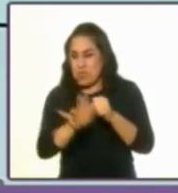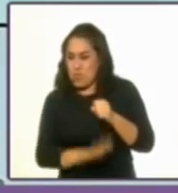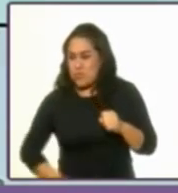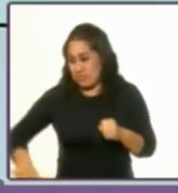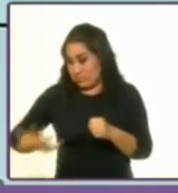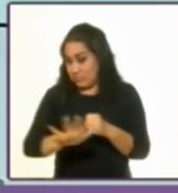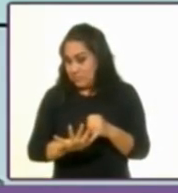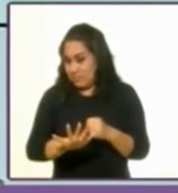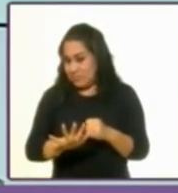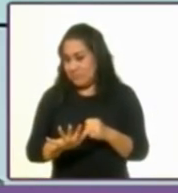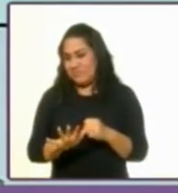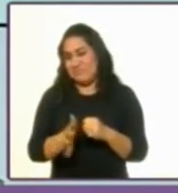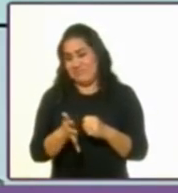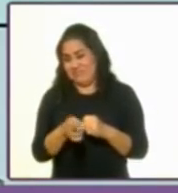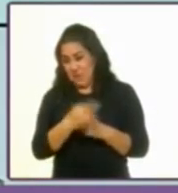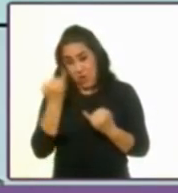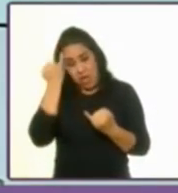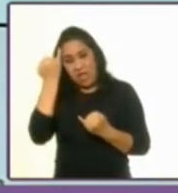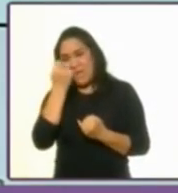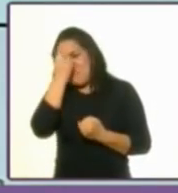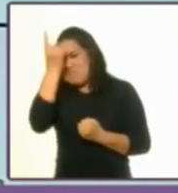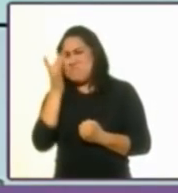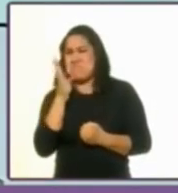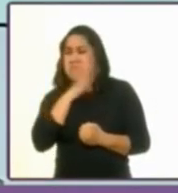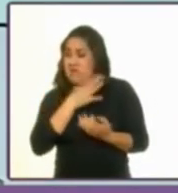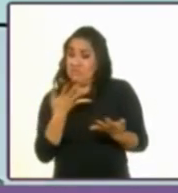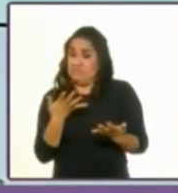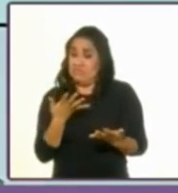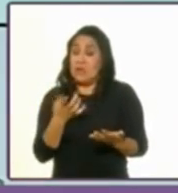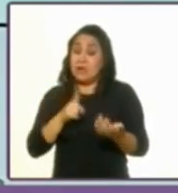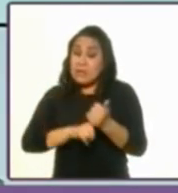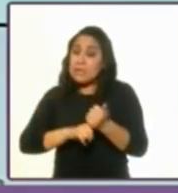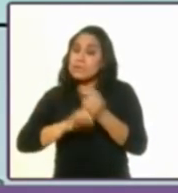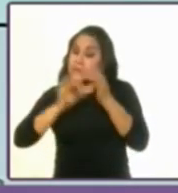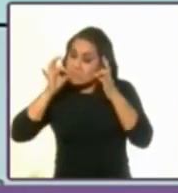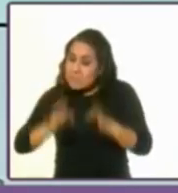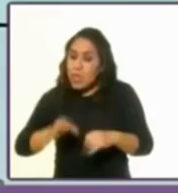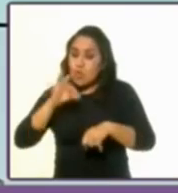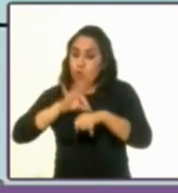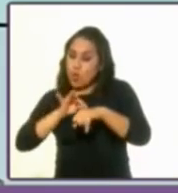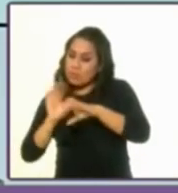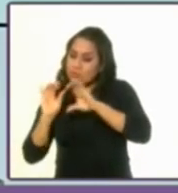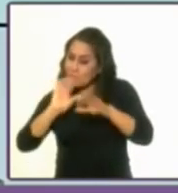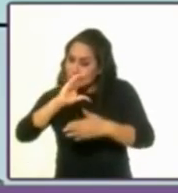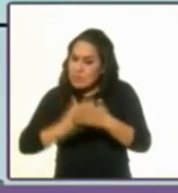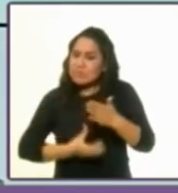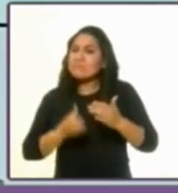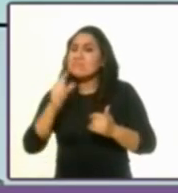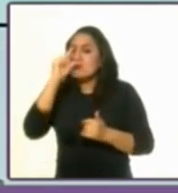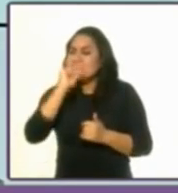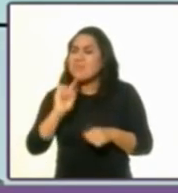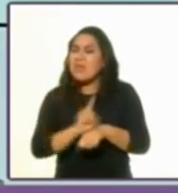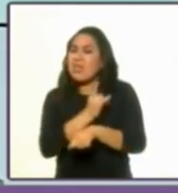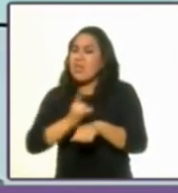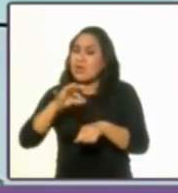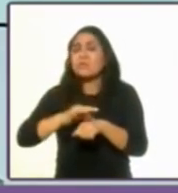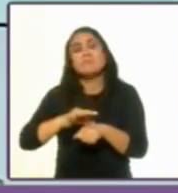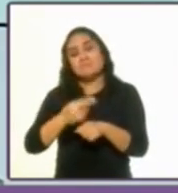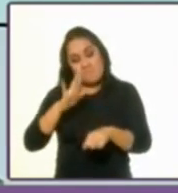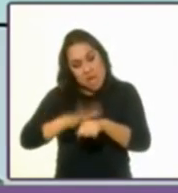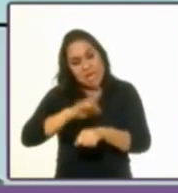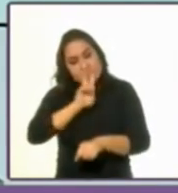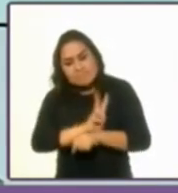cierto es un muy mal invento porque no contratan adecuadamente a los médicos así que va a haber una verdadera regularización